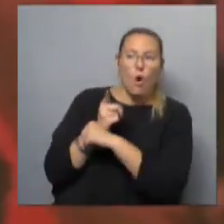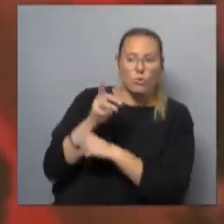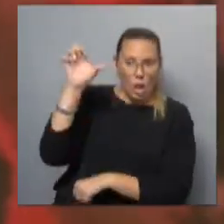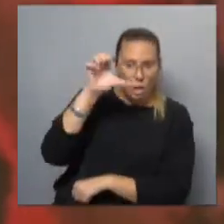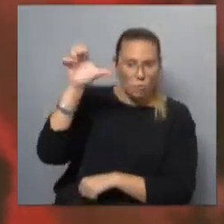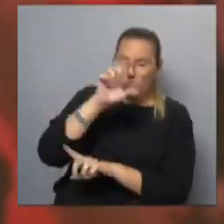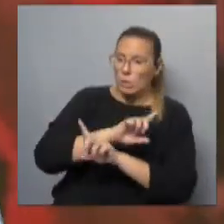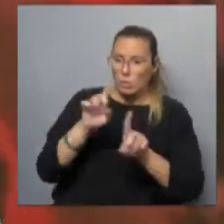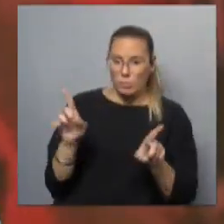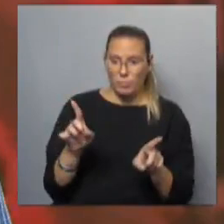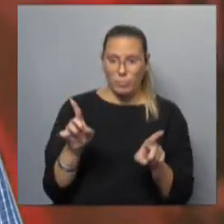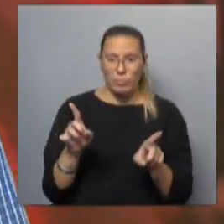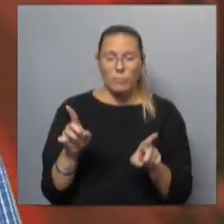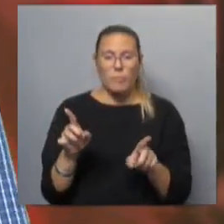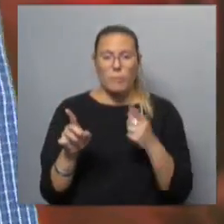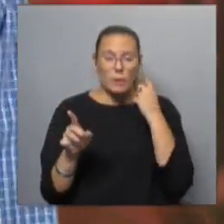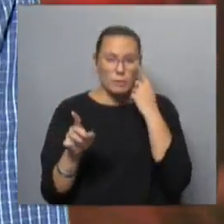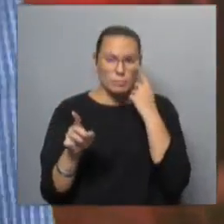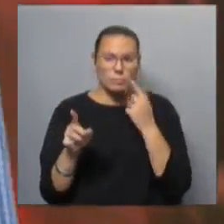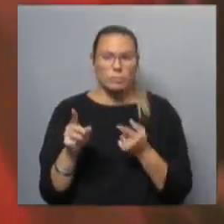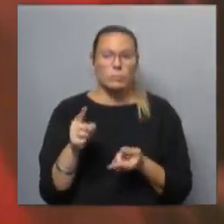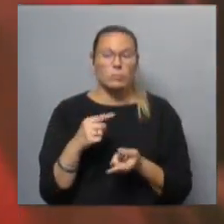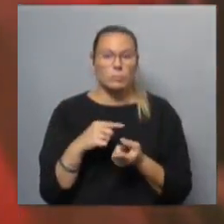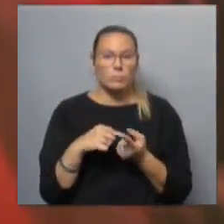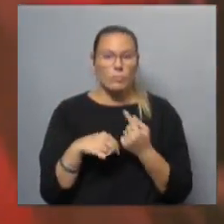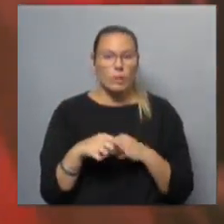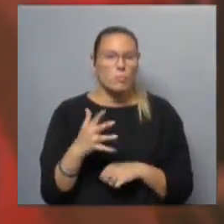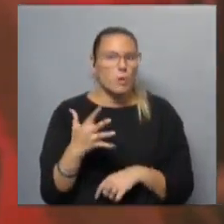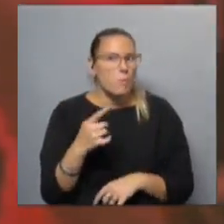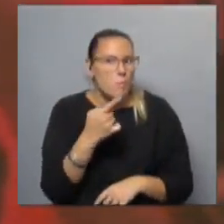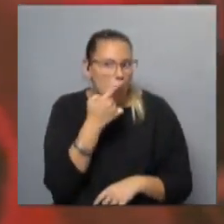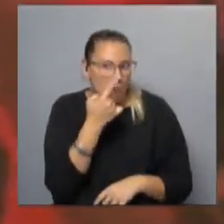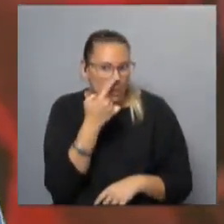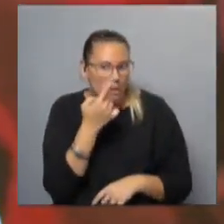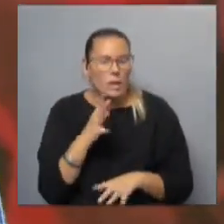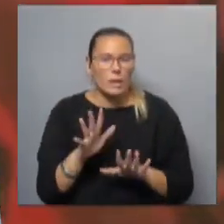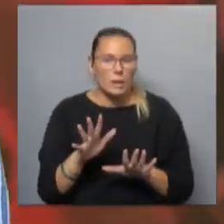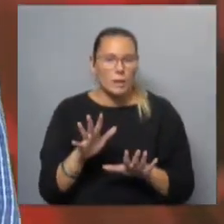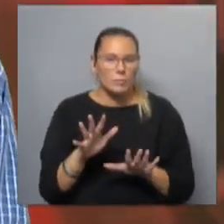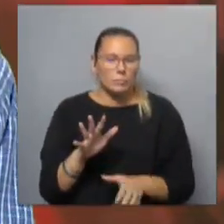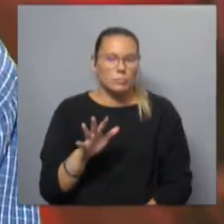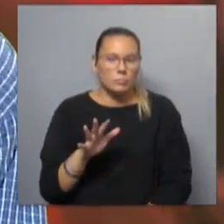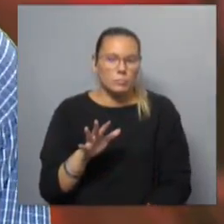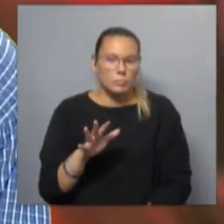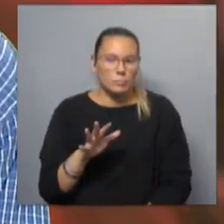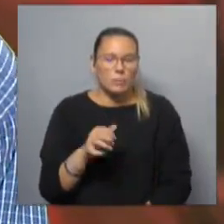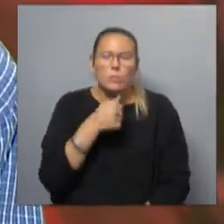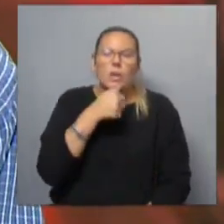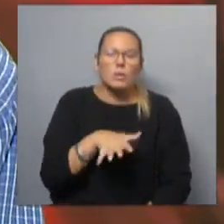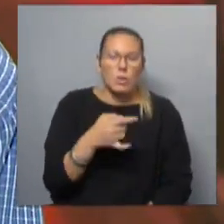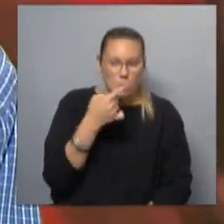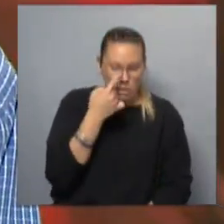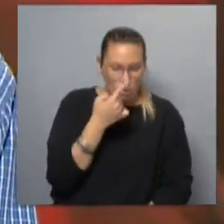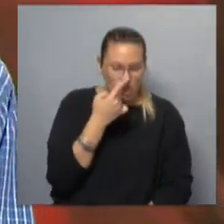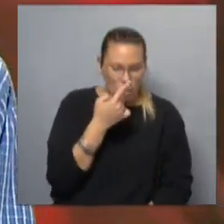europeos. Ahora, tiene un valor interesante. A ver, hay acá una historia interesante,